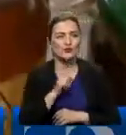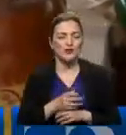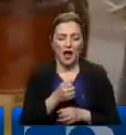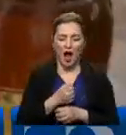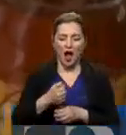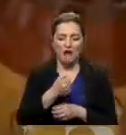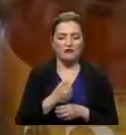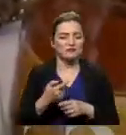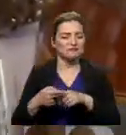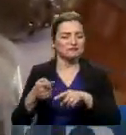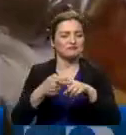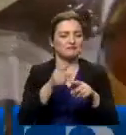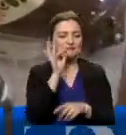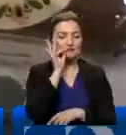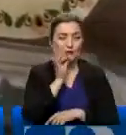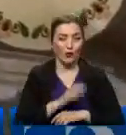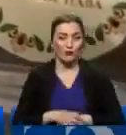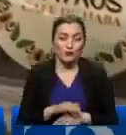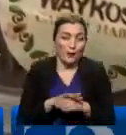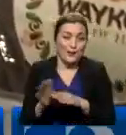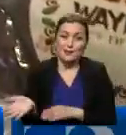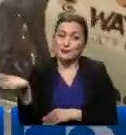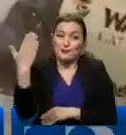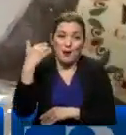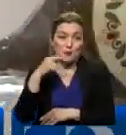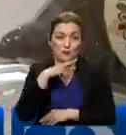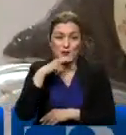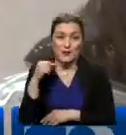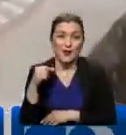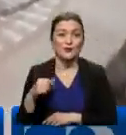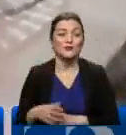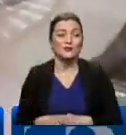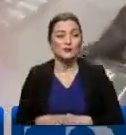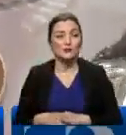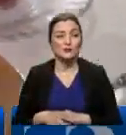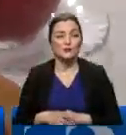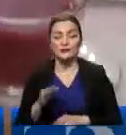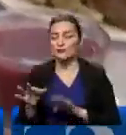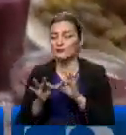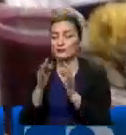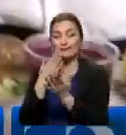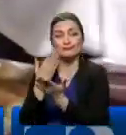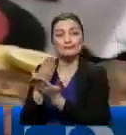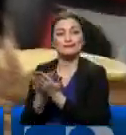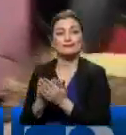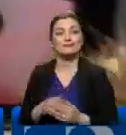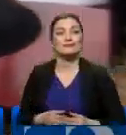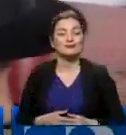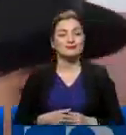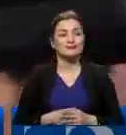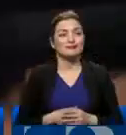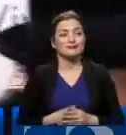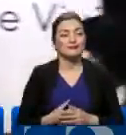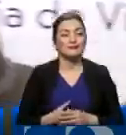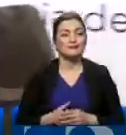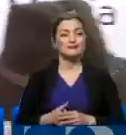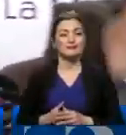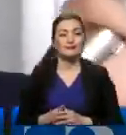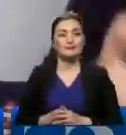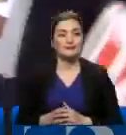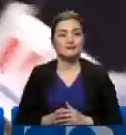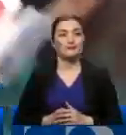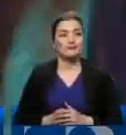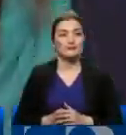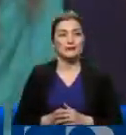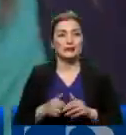sin número de delicias de gastronomía, así que les invitamos en este feriado. Perfecto, muchísimas gracias, Marco. Así es, amigos, ya lo saben, no se queden